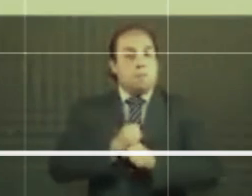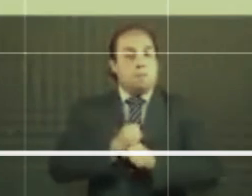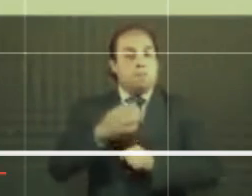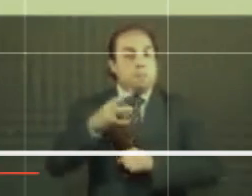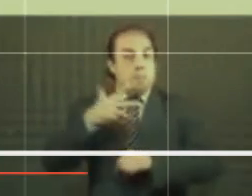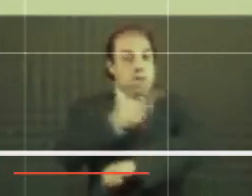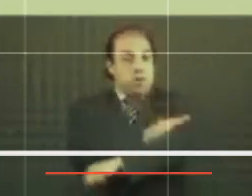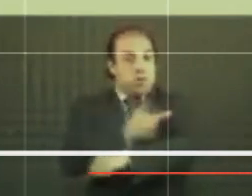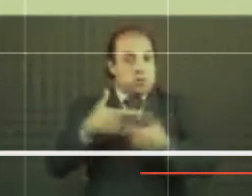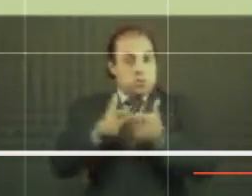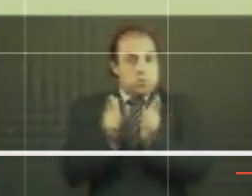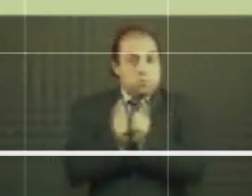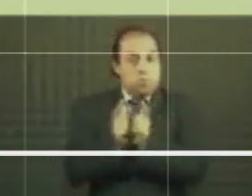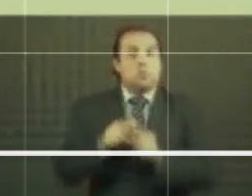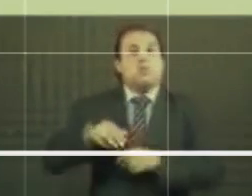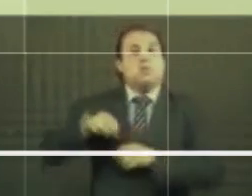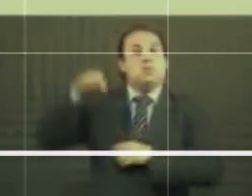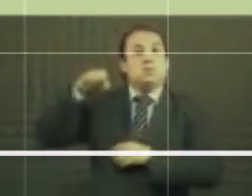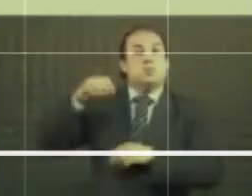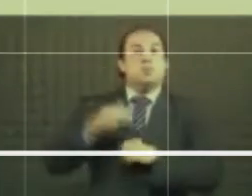grupo de edad para el próximo